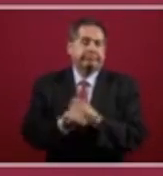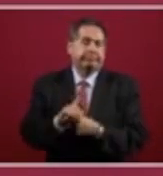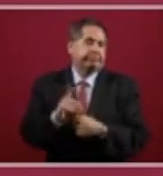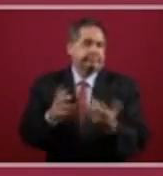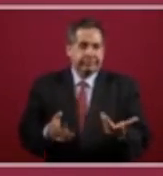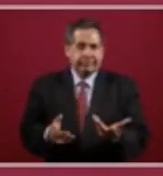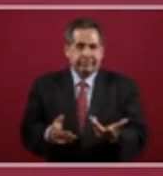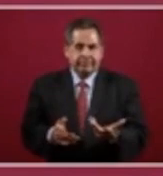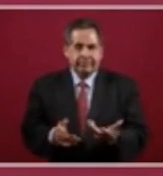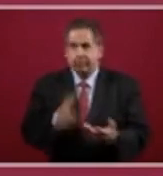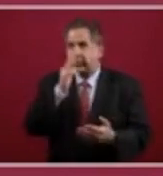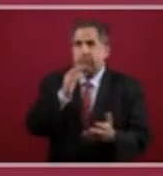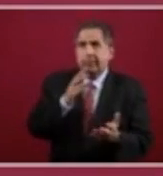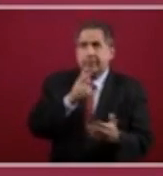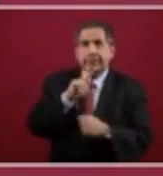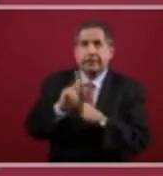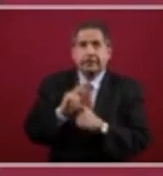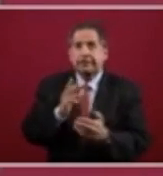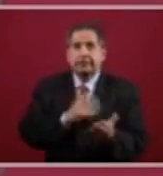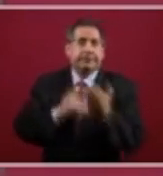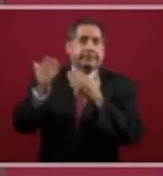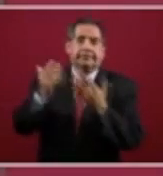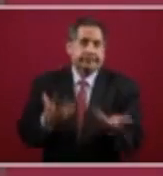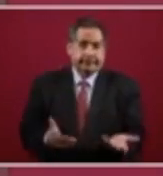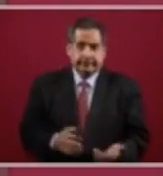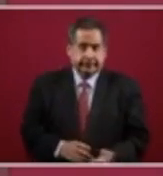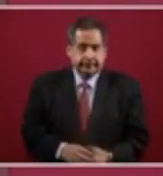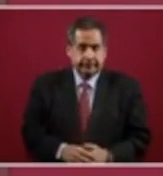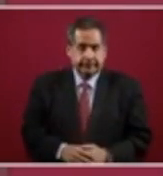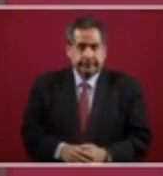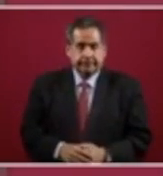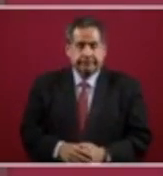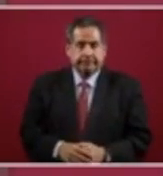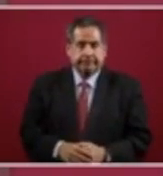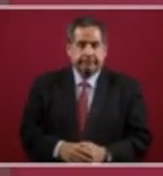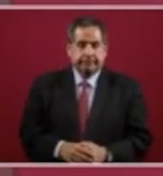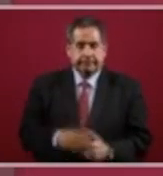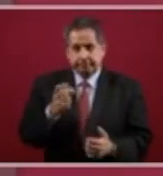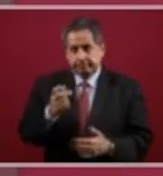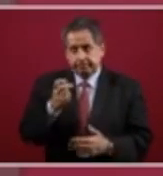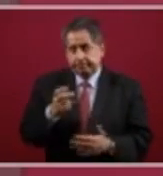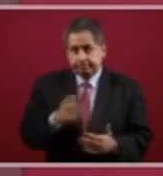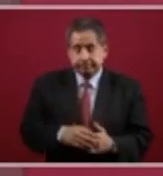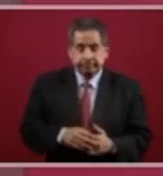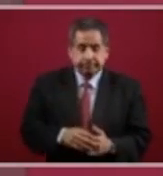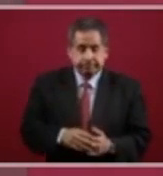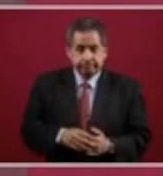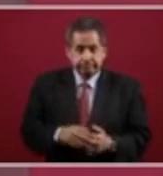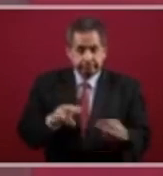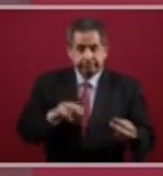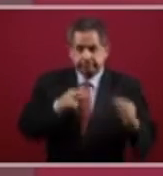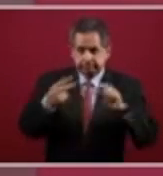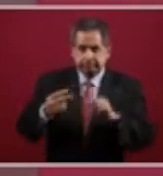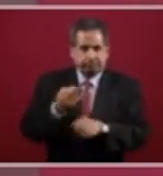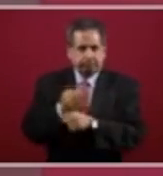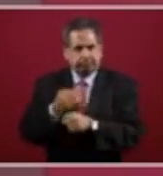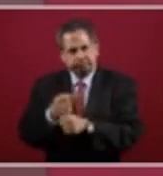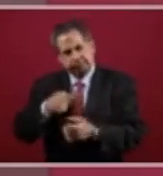al crecimiento económico de las naciones. Entonces, por eso estamos escribiendo